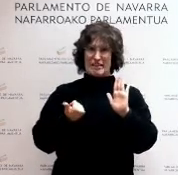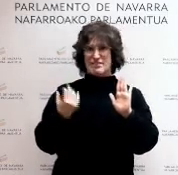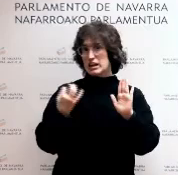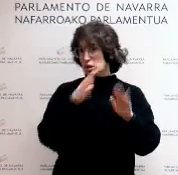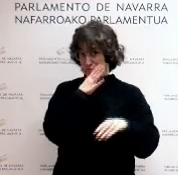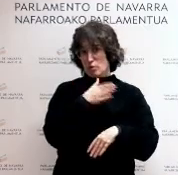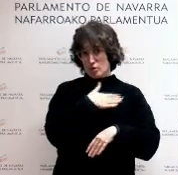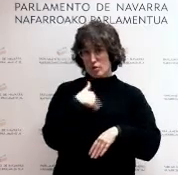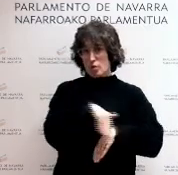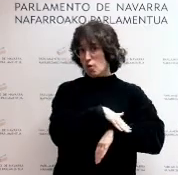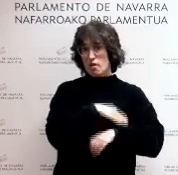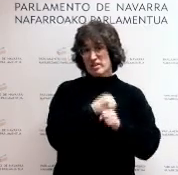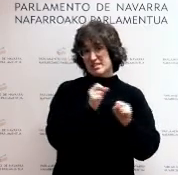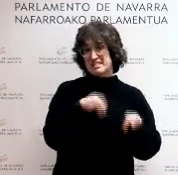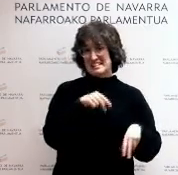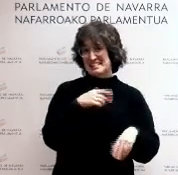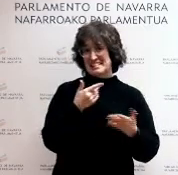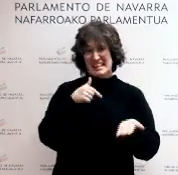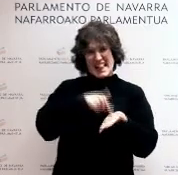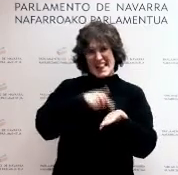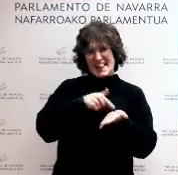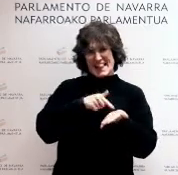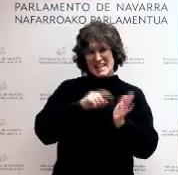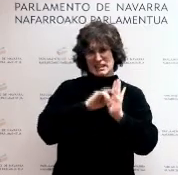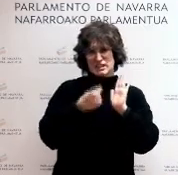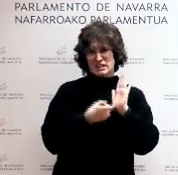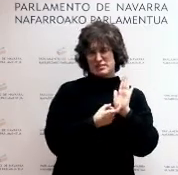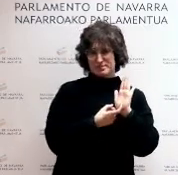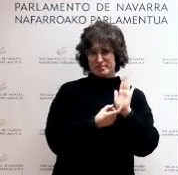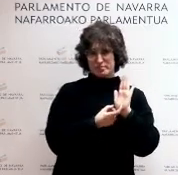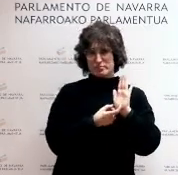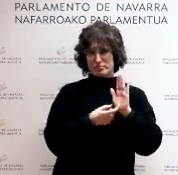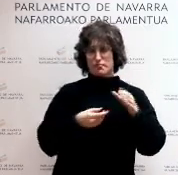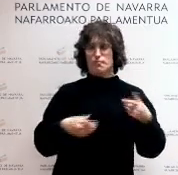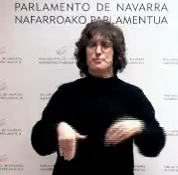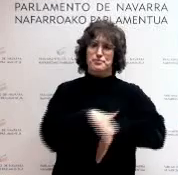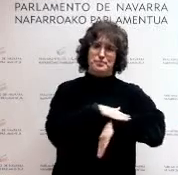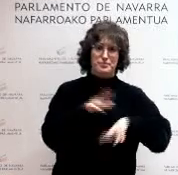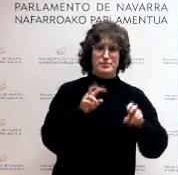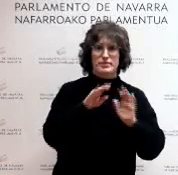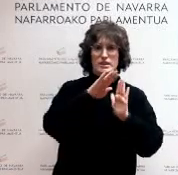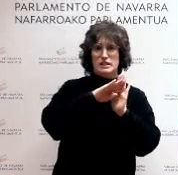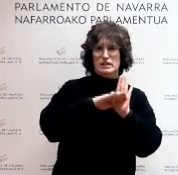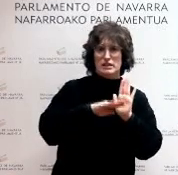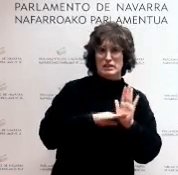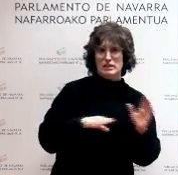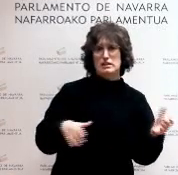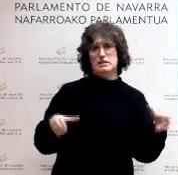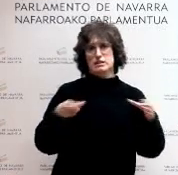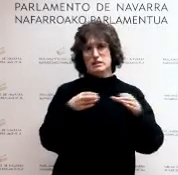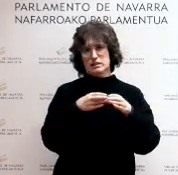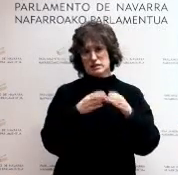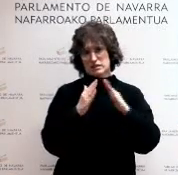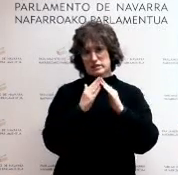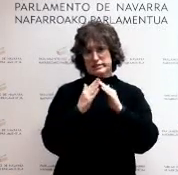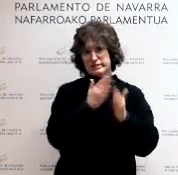Eliminan la exigencia legal al gobierno de elaborar un plan de vivienda colaborativa. Eso lo aprobaron hace 4 meses. Yo hice, no, que no haga ese plan el